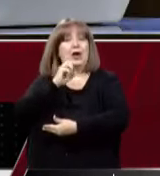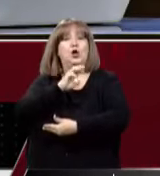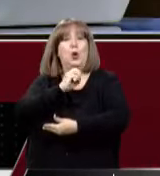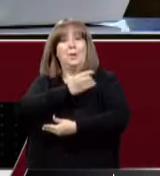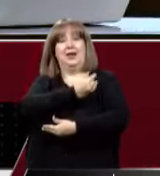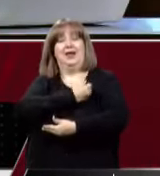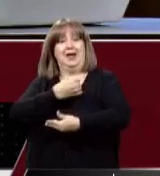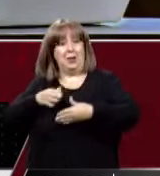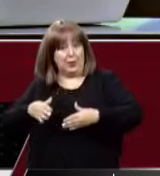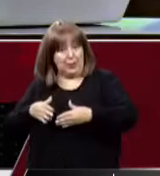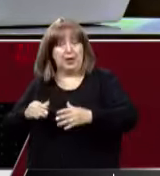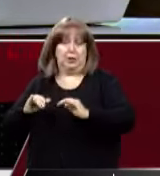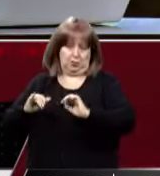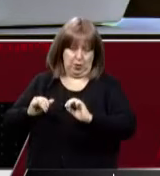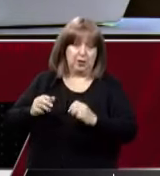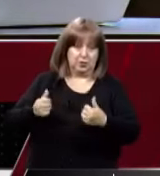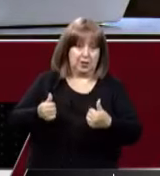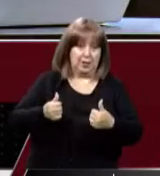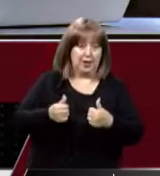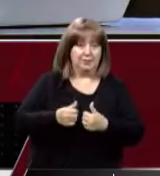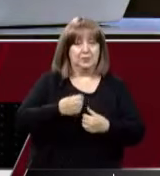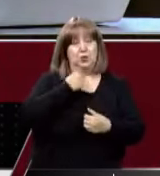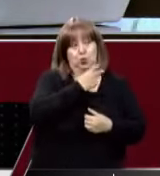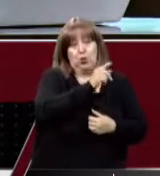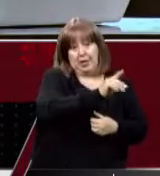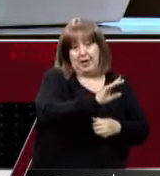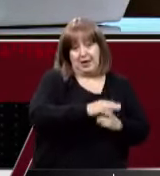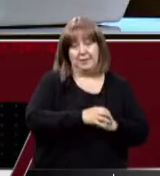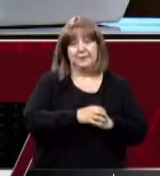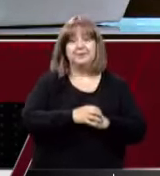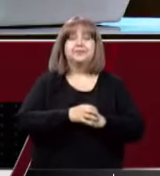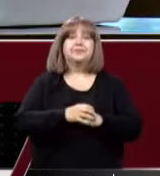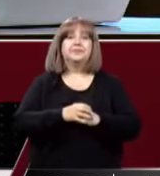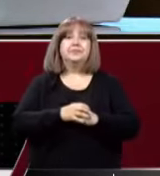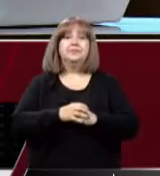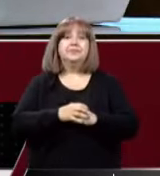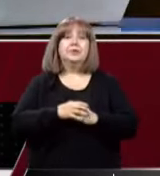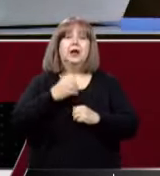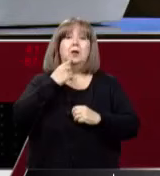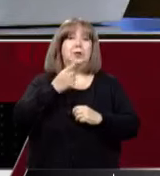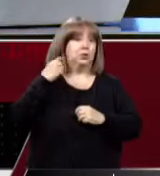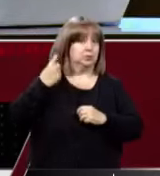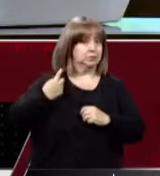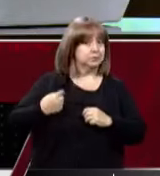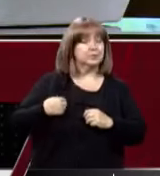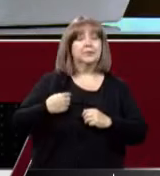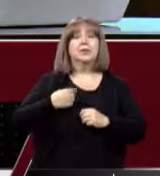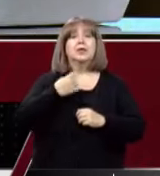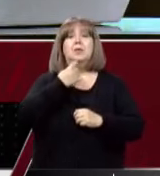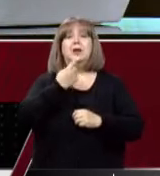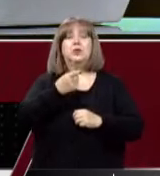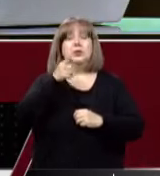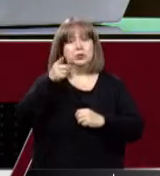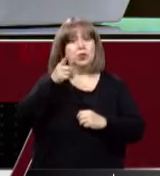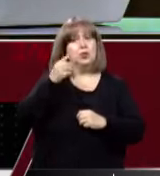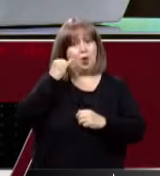Sofía te pregunta. Le quería preguntar a Soledad, sí, acerca si ella estuvo presente hoy ante la declaración de Karen Oviedo, y si